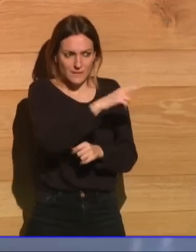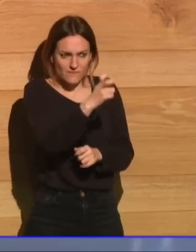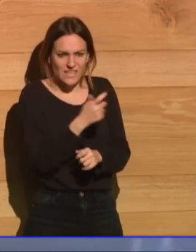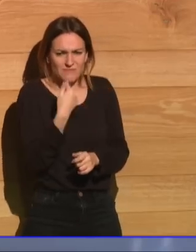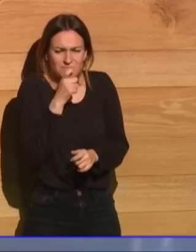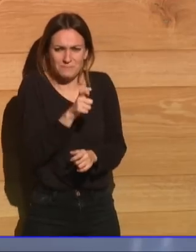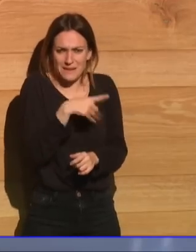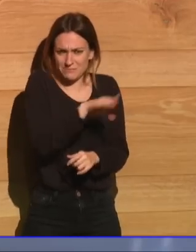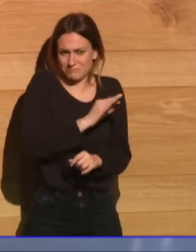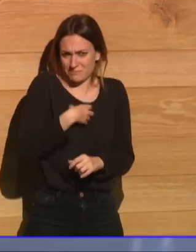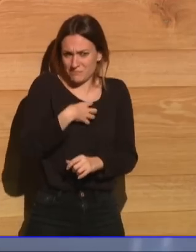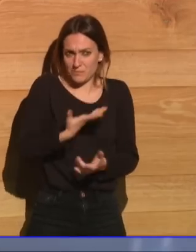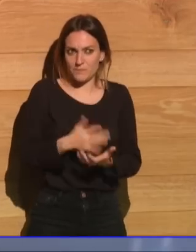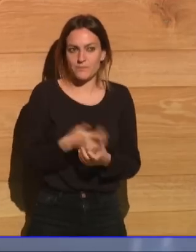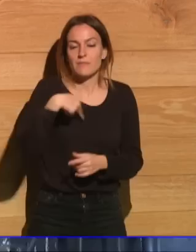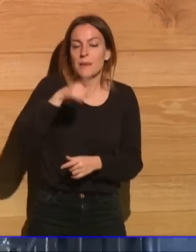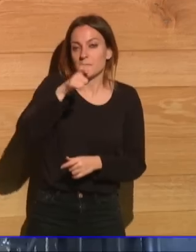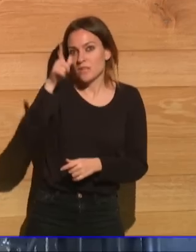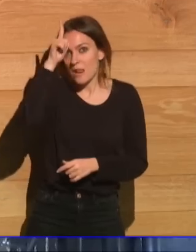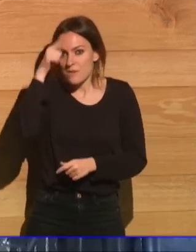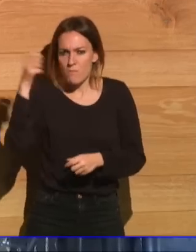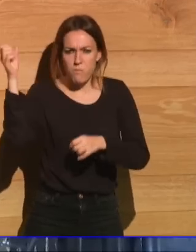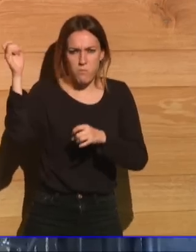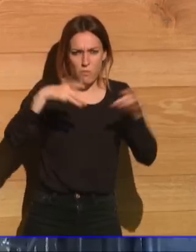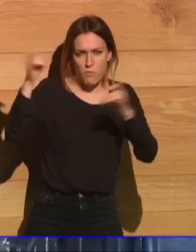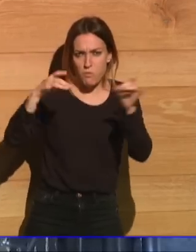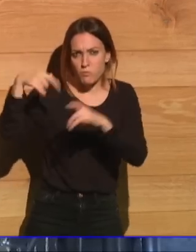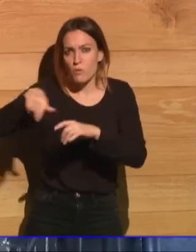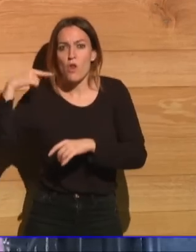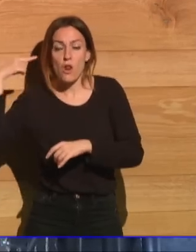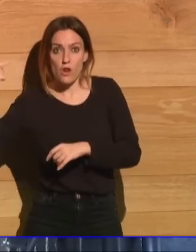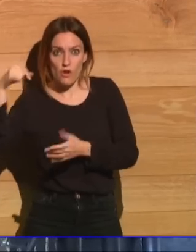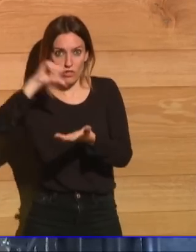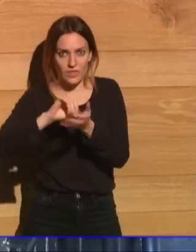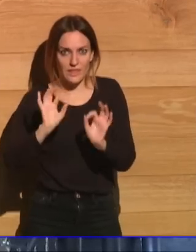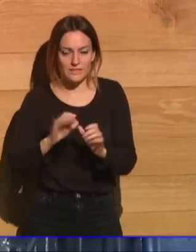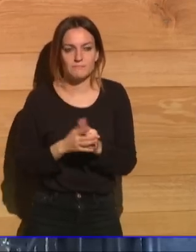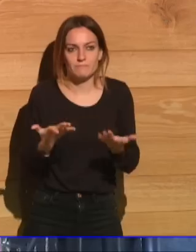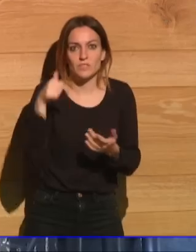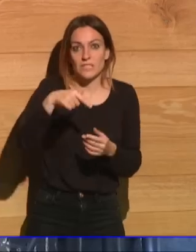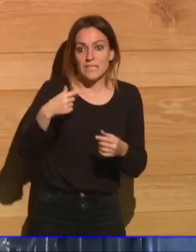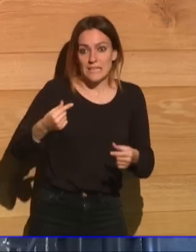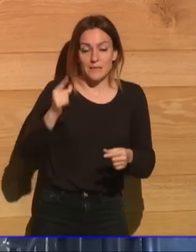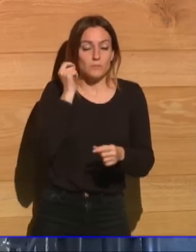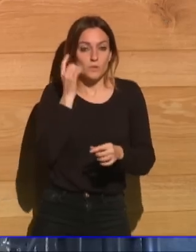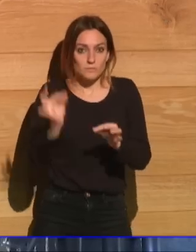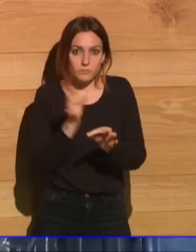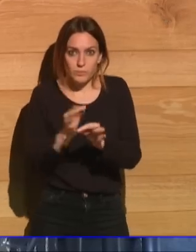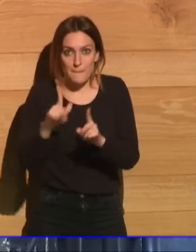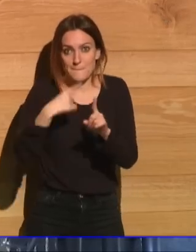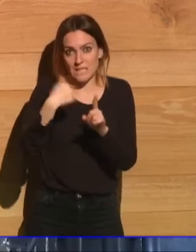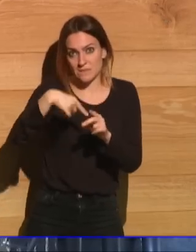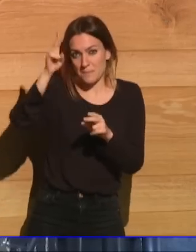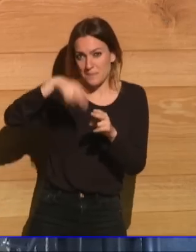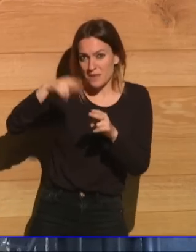Luftwaffe. los alemanes estaban bombardeando Londres y la sastra y el pintor tuvieron a un niño mientras estaba